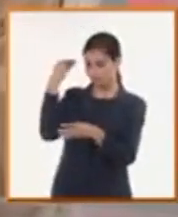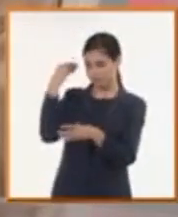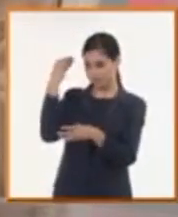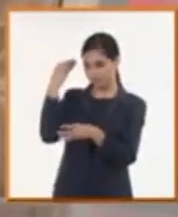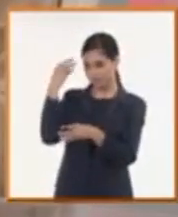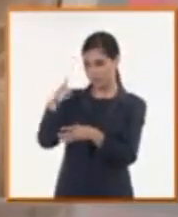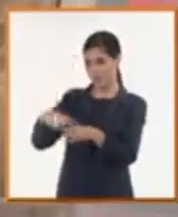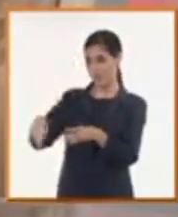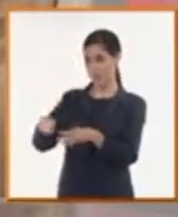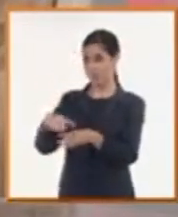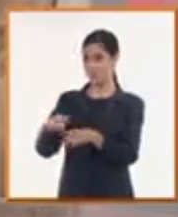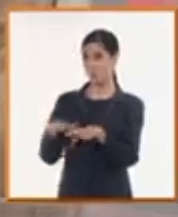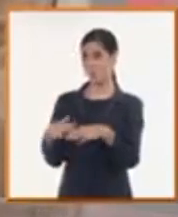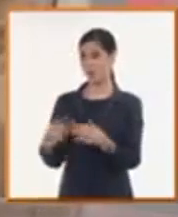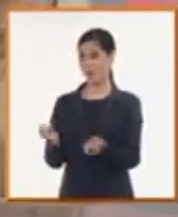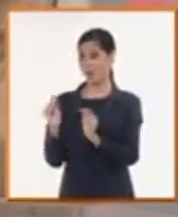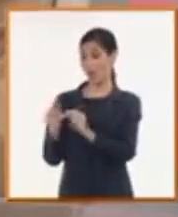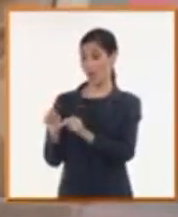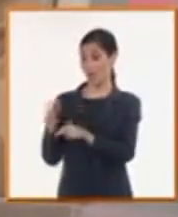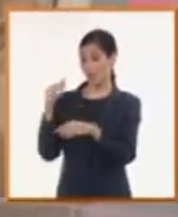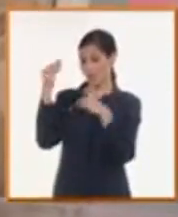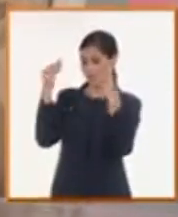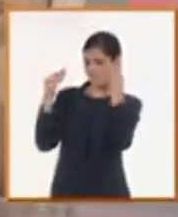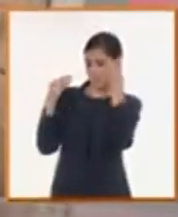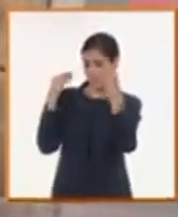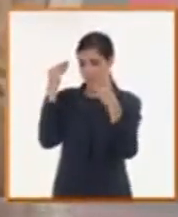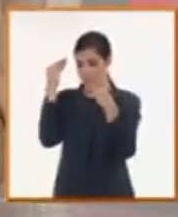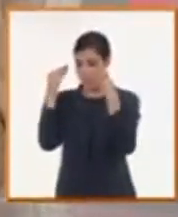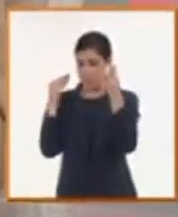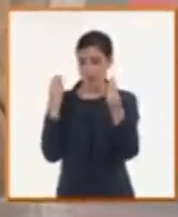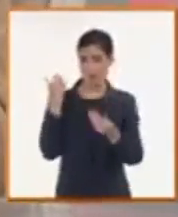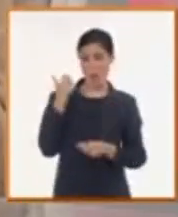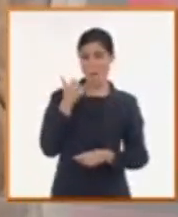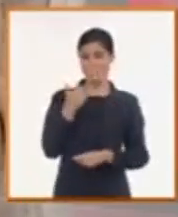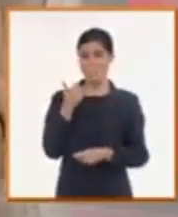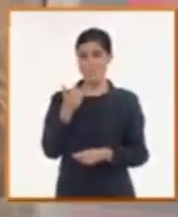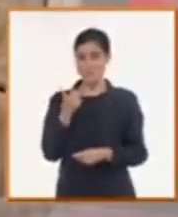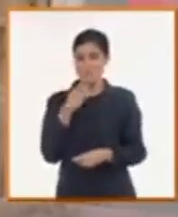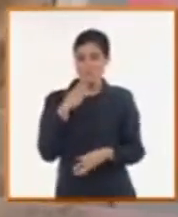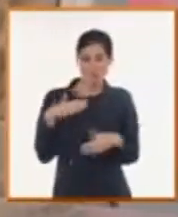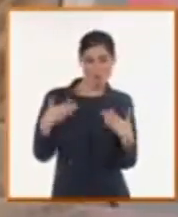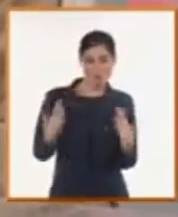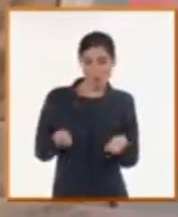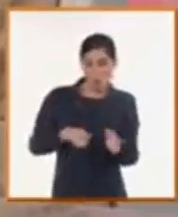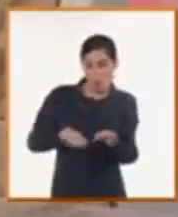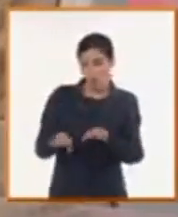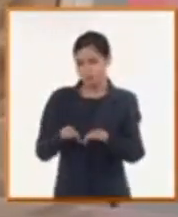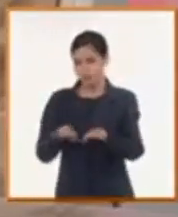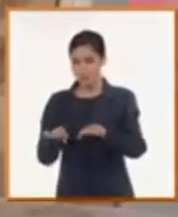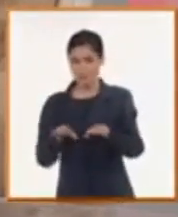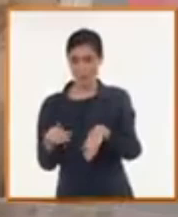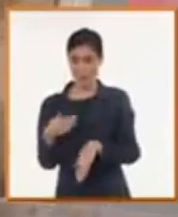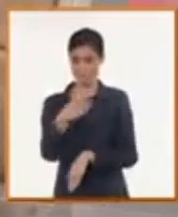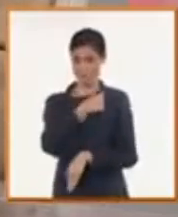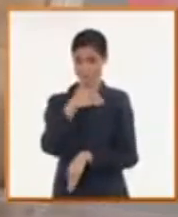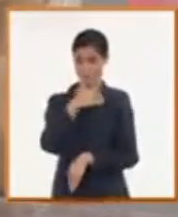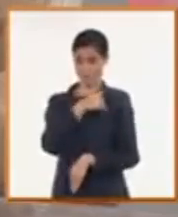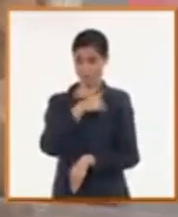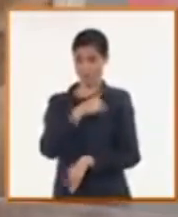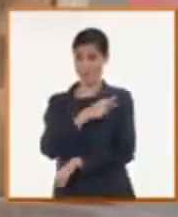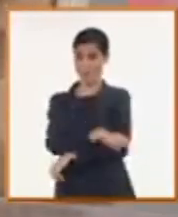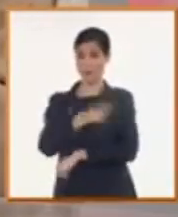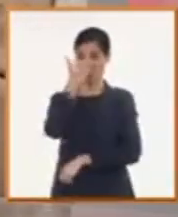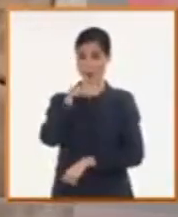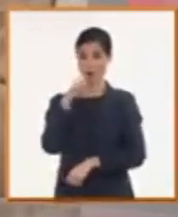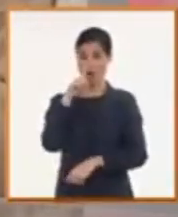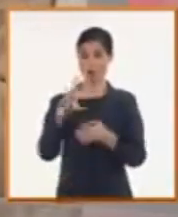hizo un análisis operativo estratégico, más bien táctico operativo, del Teatro de Operaciones Militares de Angola para